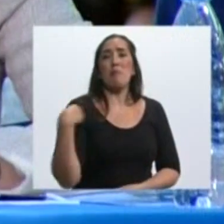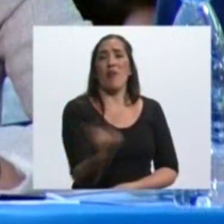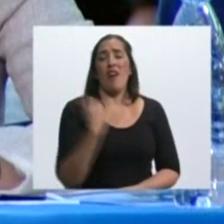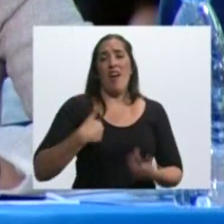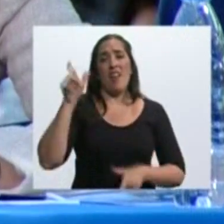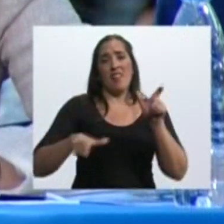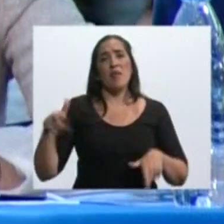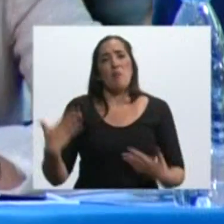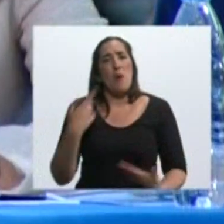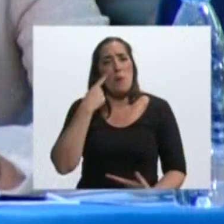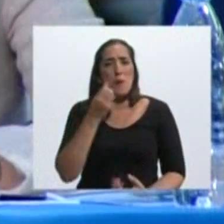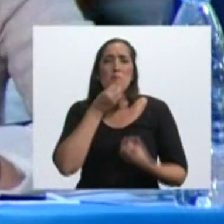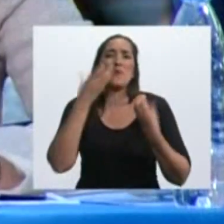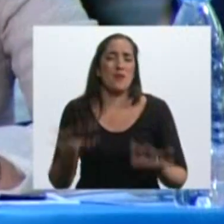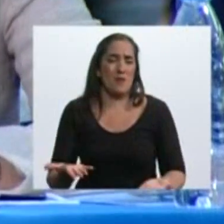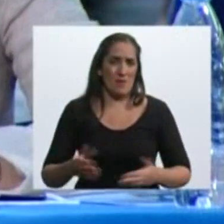mejor, porque